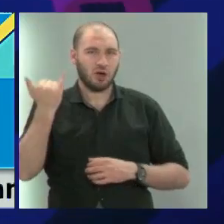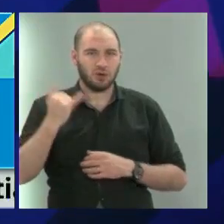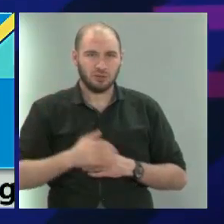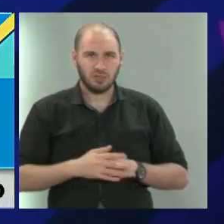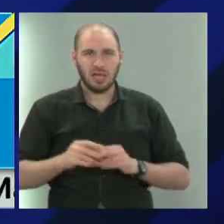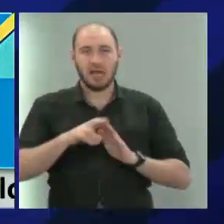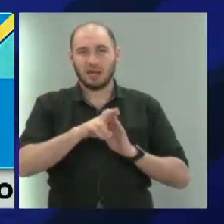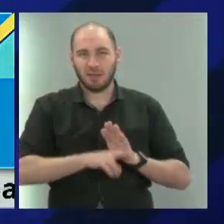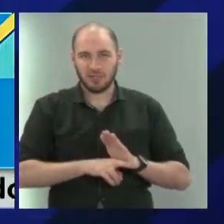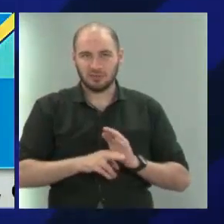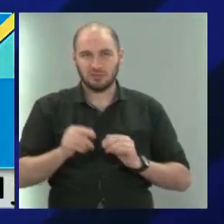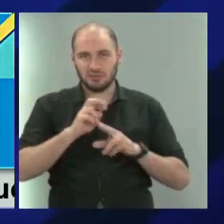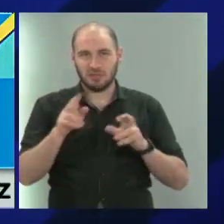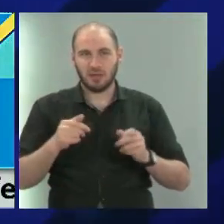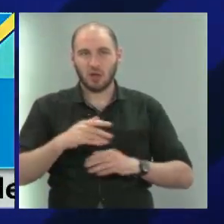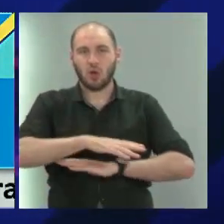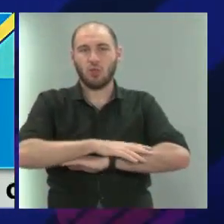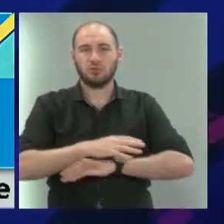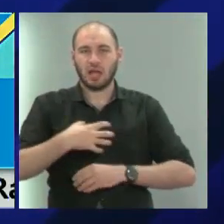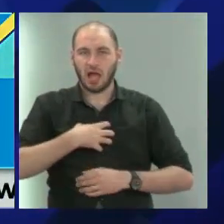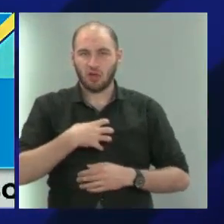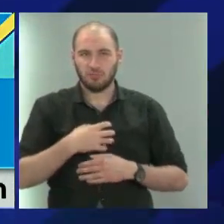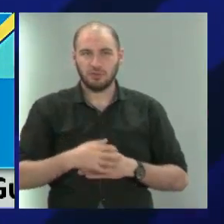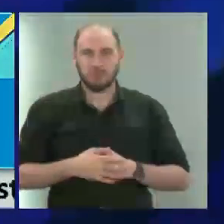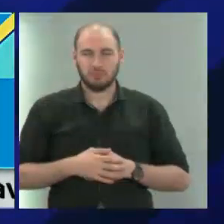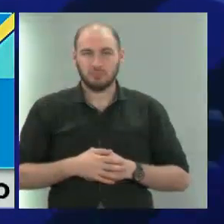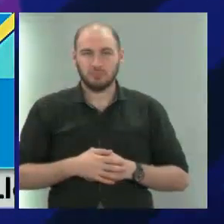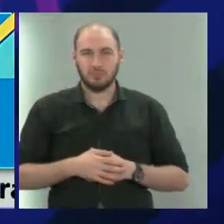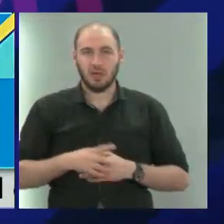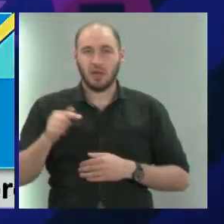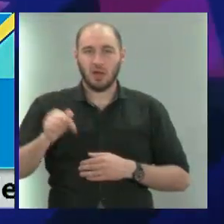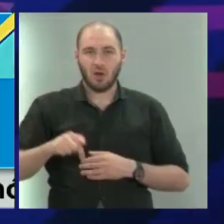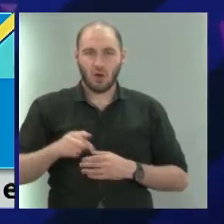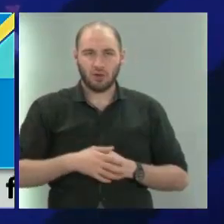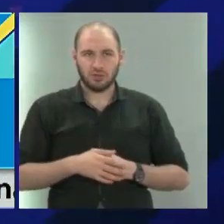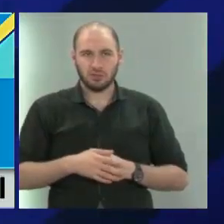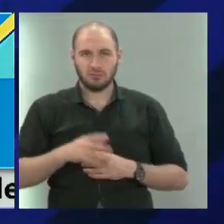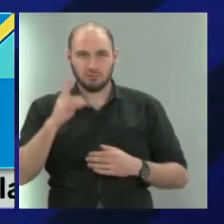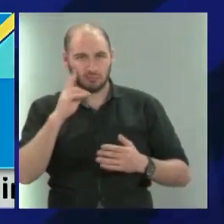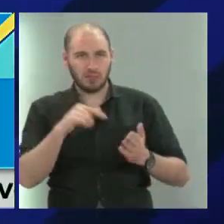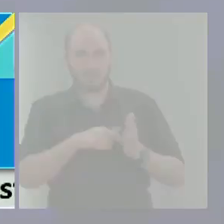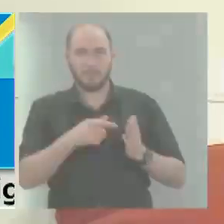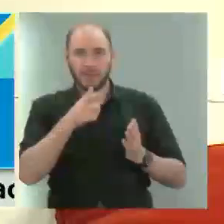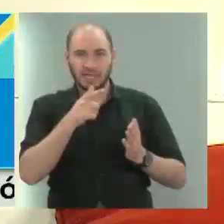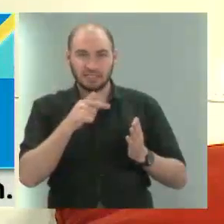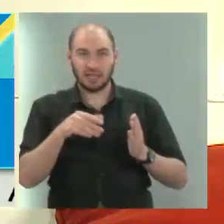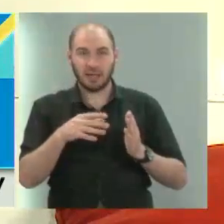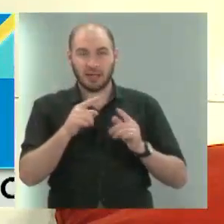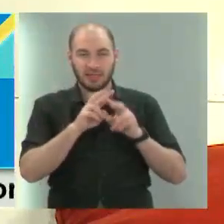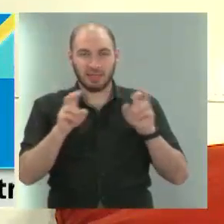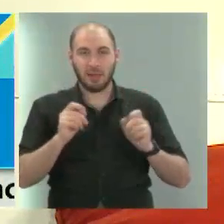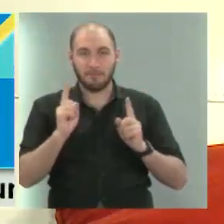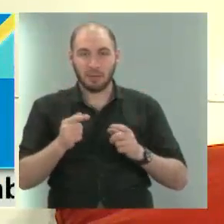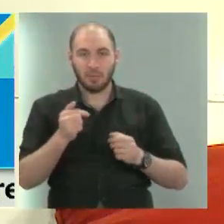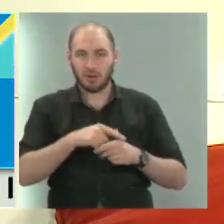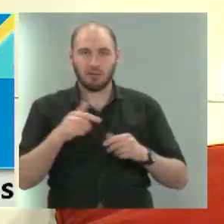Que regulaba todo el tema, ¿no? De la conducta de los alumnos y todo. Bueno, hoy uno la mira, yo creo que tomando ese mismo marco, porque para